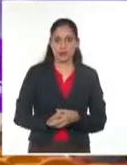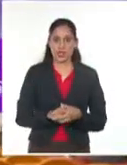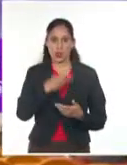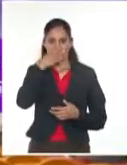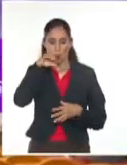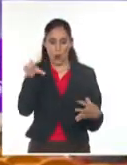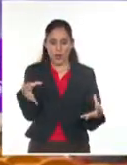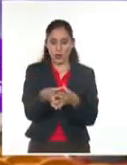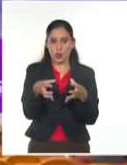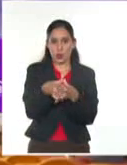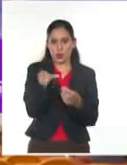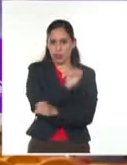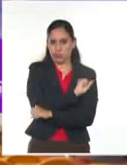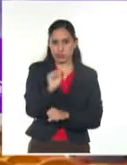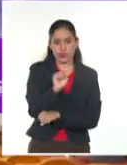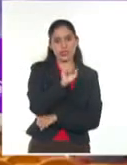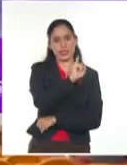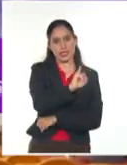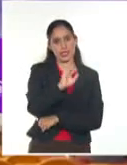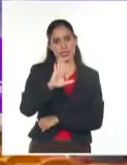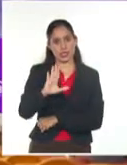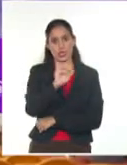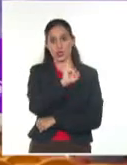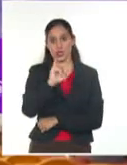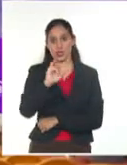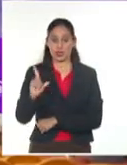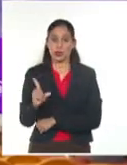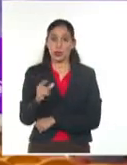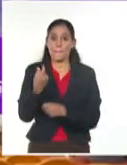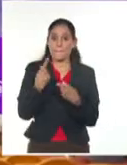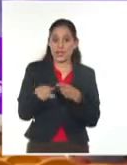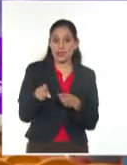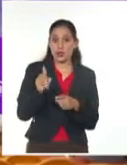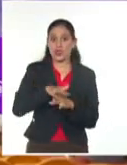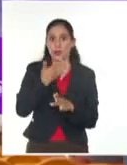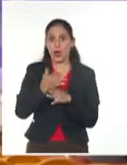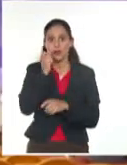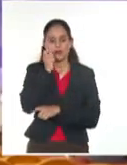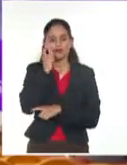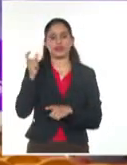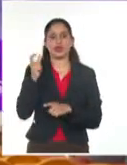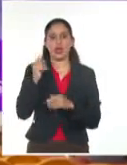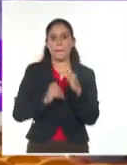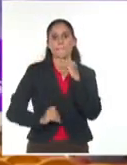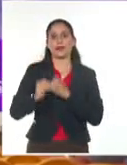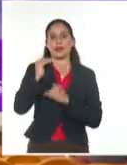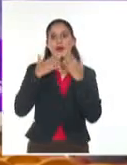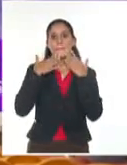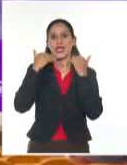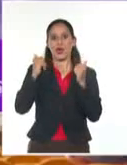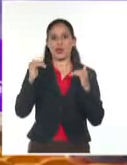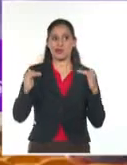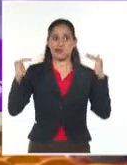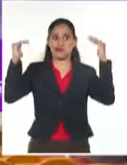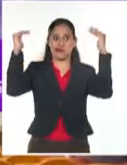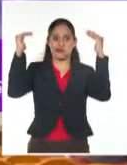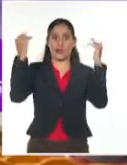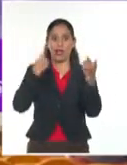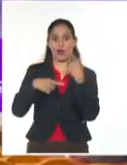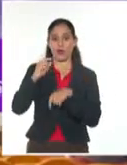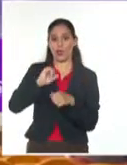ataque 65-61, pero sorprendentemente, teniendo en cuenta el alto promedio de estatura de la selección, se dieron en